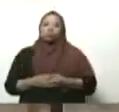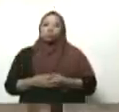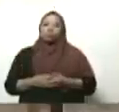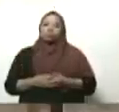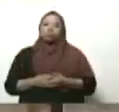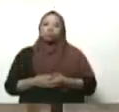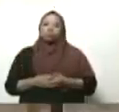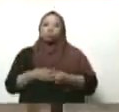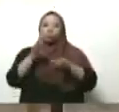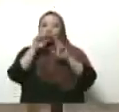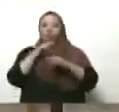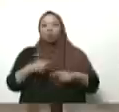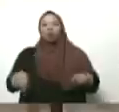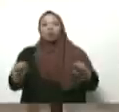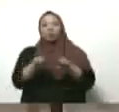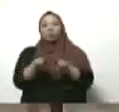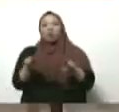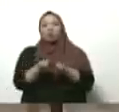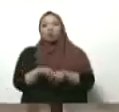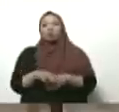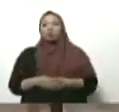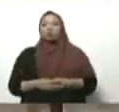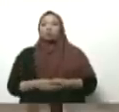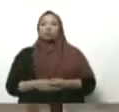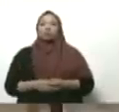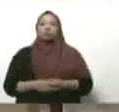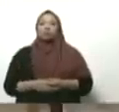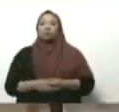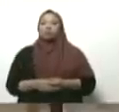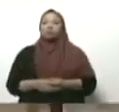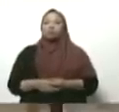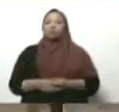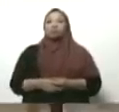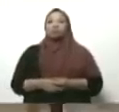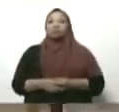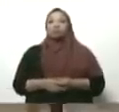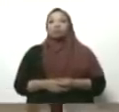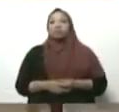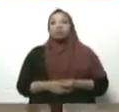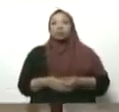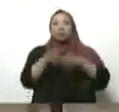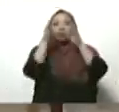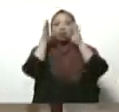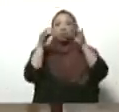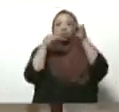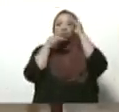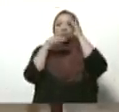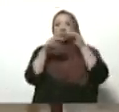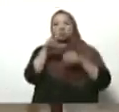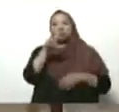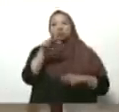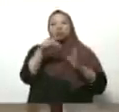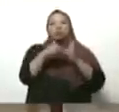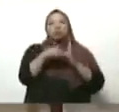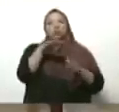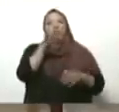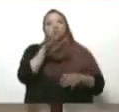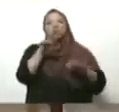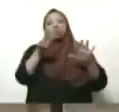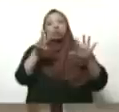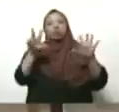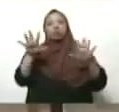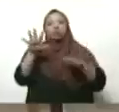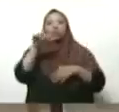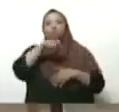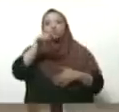carácter penal pero igual hay que orientar a las personas se han atendido a tres mil 475